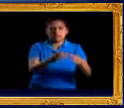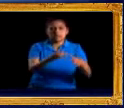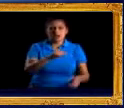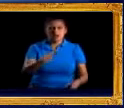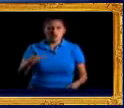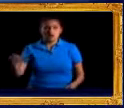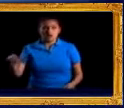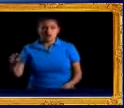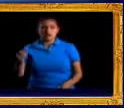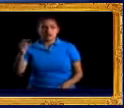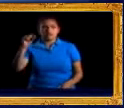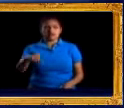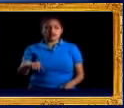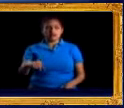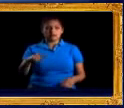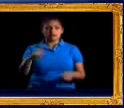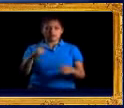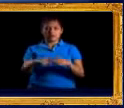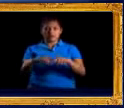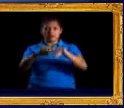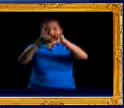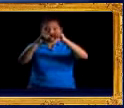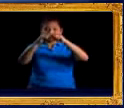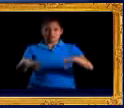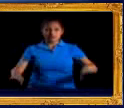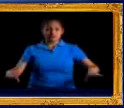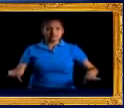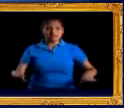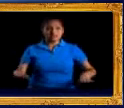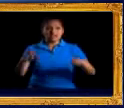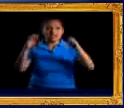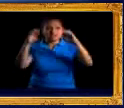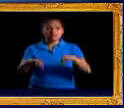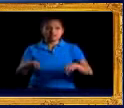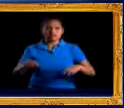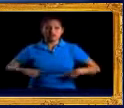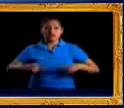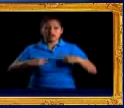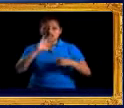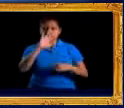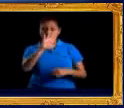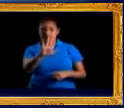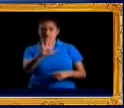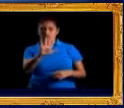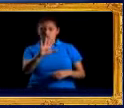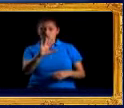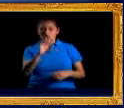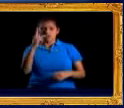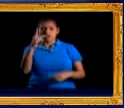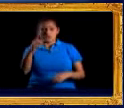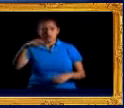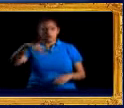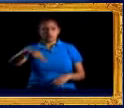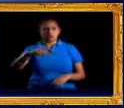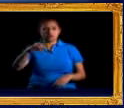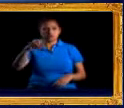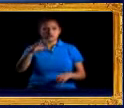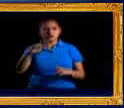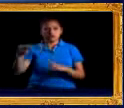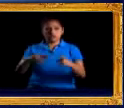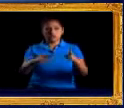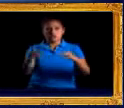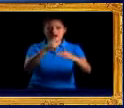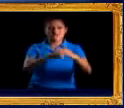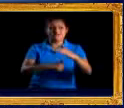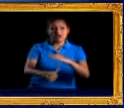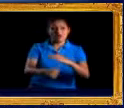estaba extremadamente asustada, y la gente que estaba a 3 kilómetros estaba histérica, pero la gente que